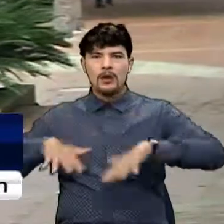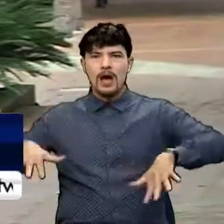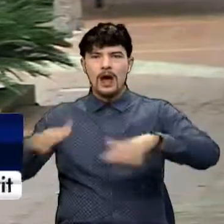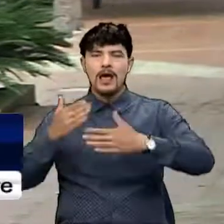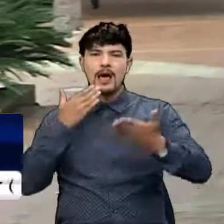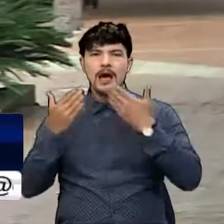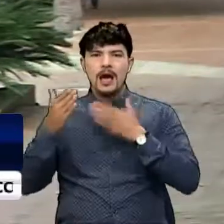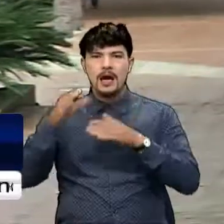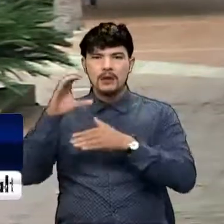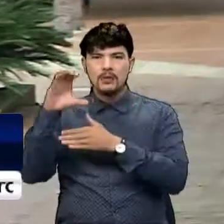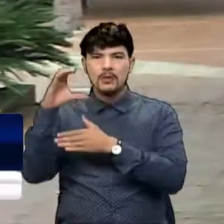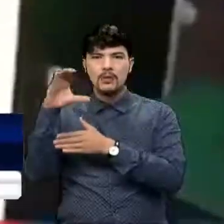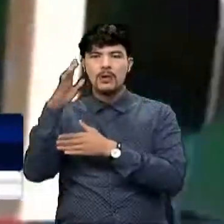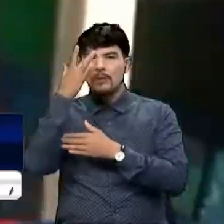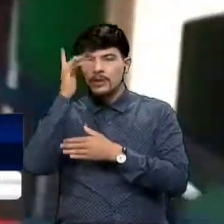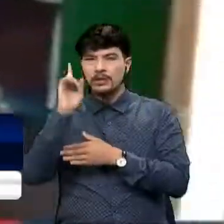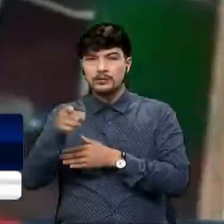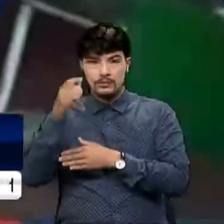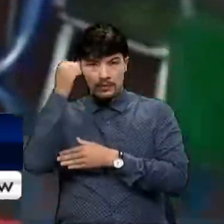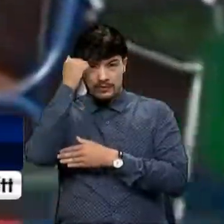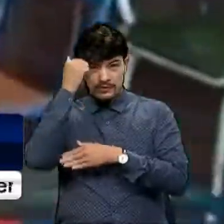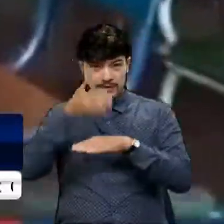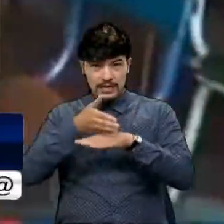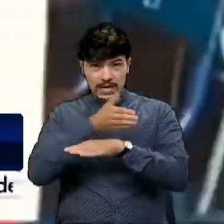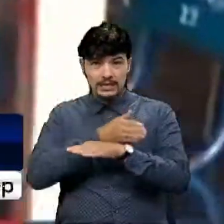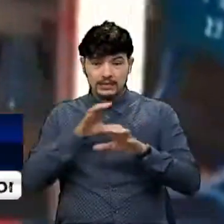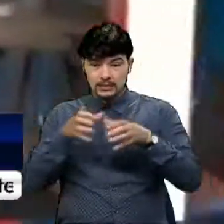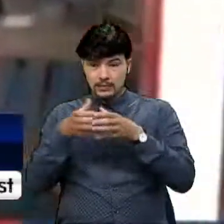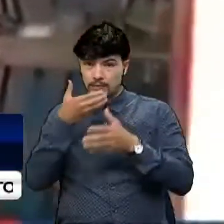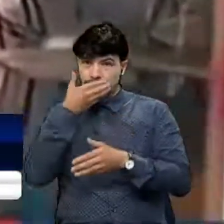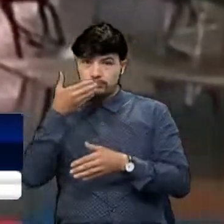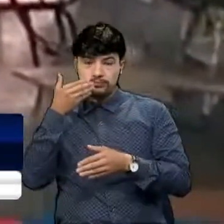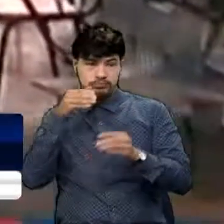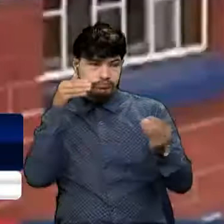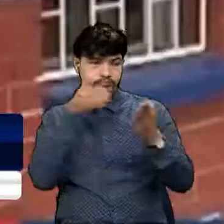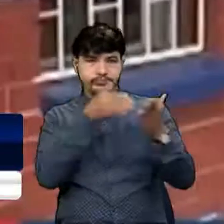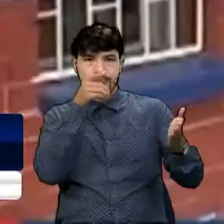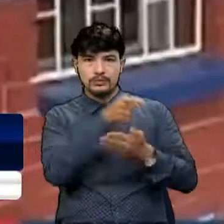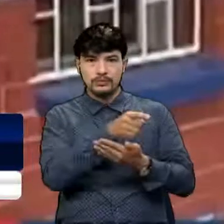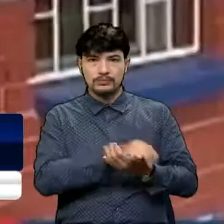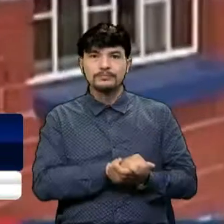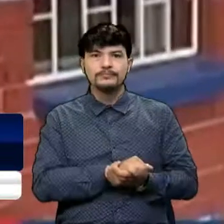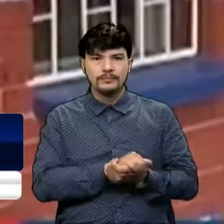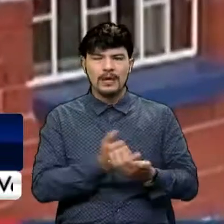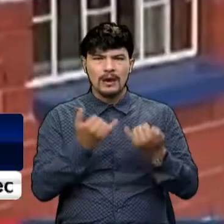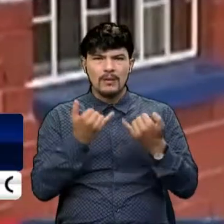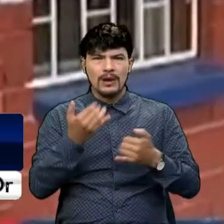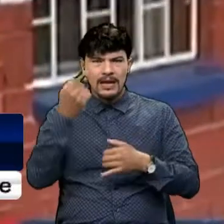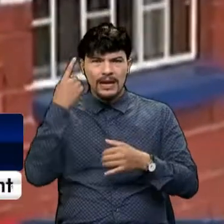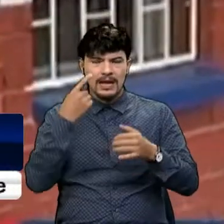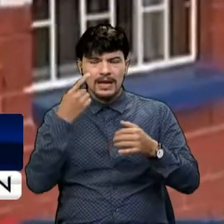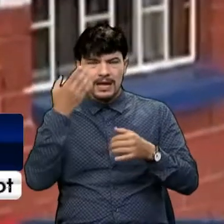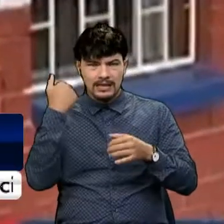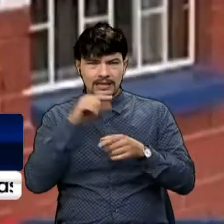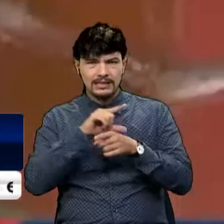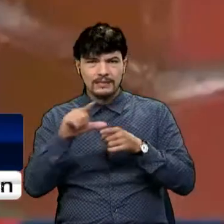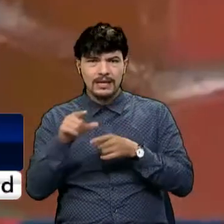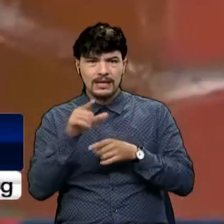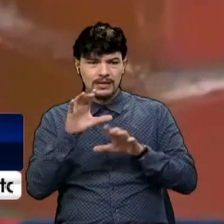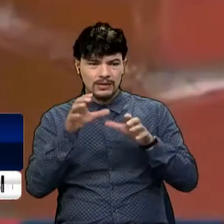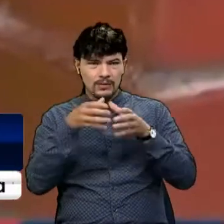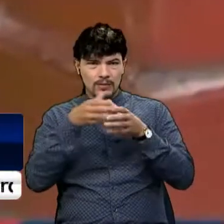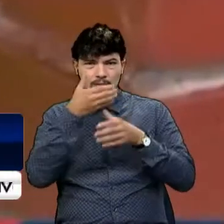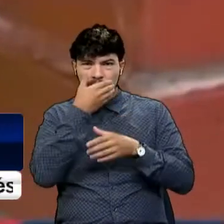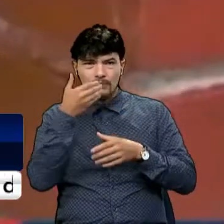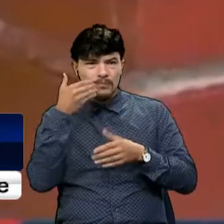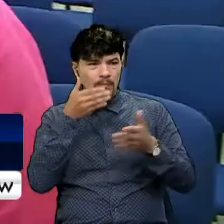las amenazas a sus docentes. Oriente Noticias reportó la semana anterior la situación de amenazas que se registraban a los maestros, por lo que el gremio